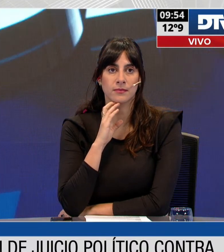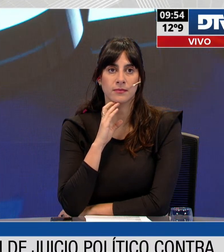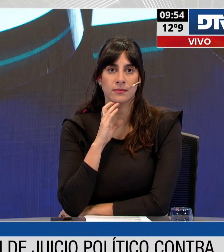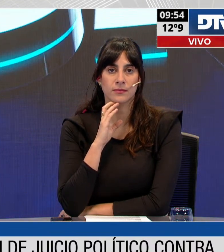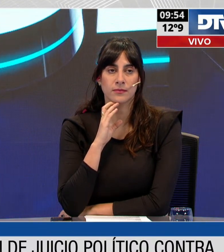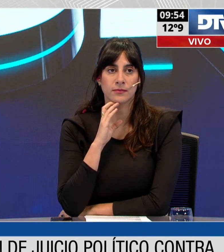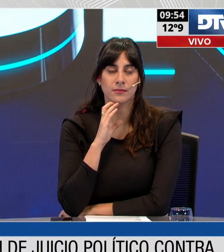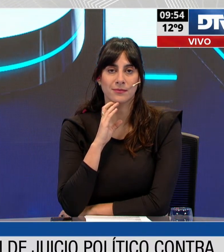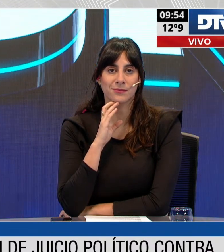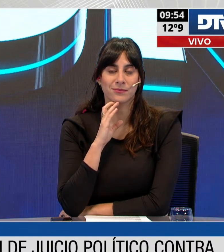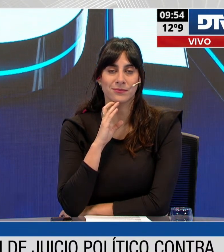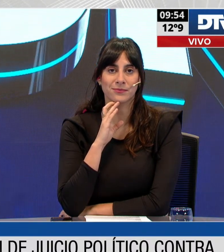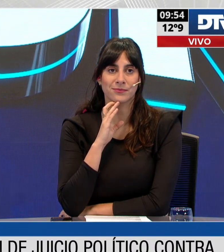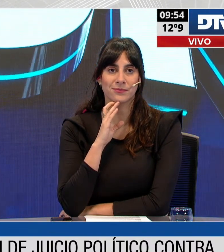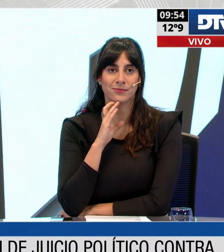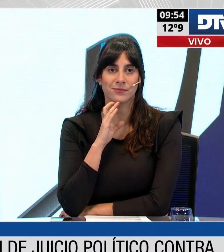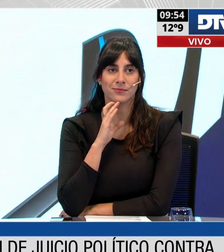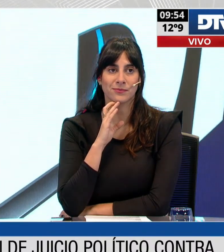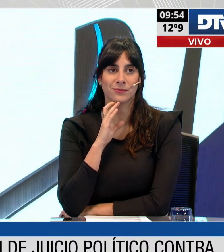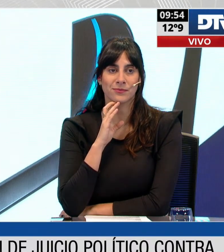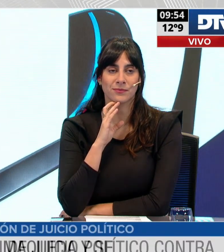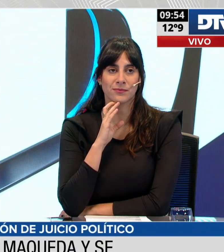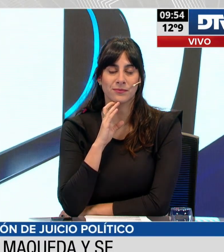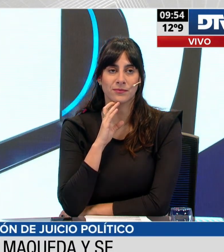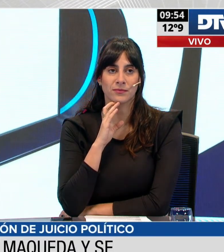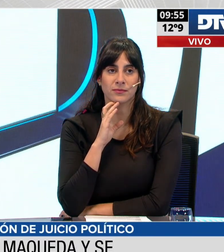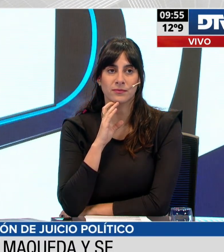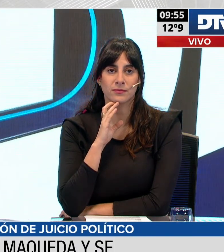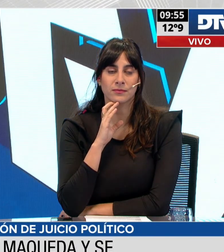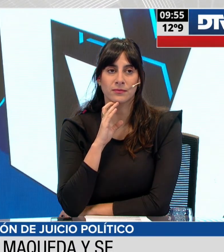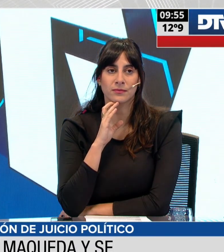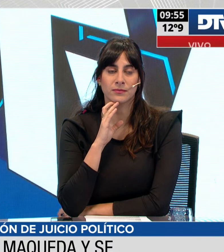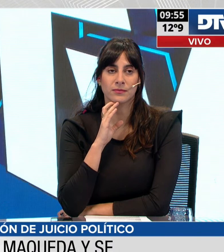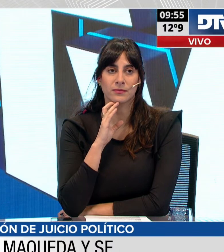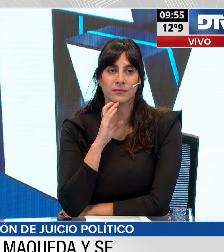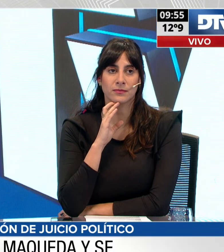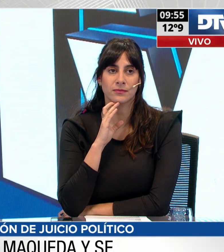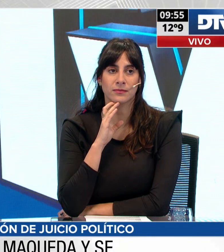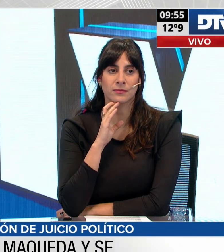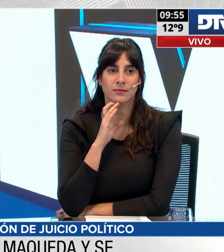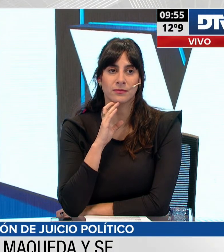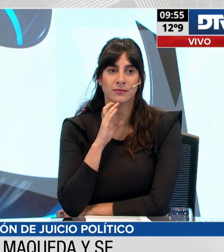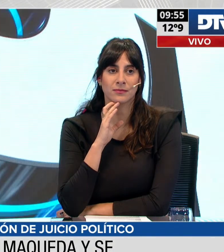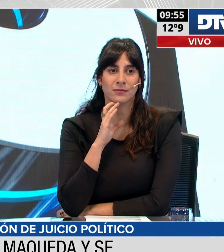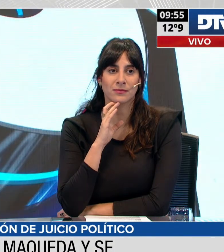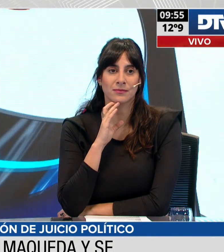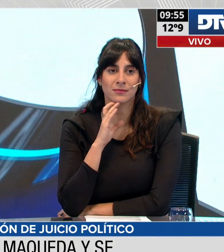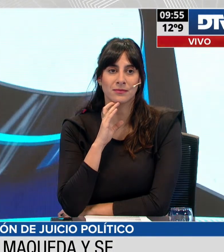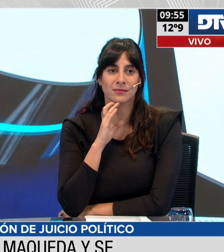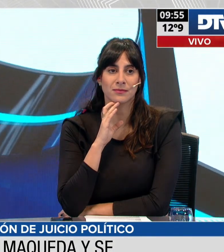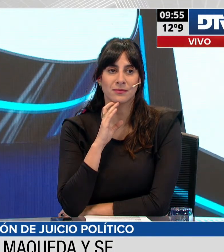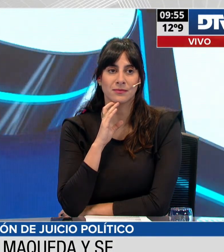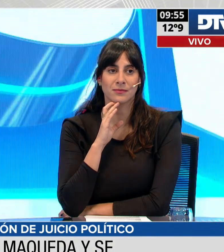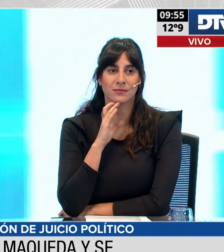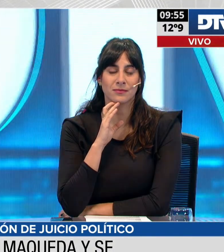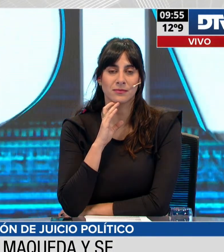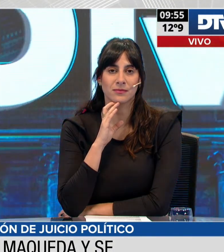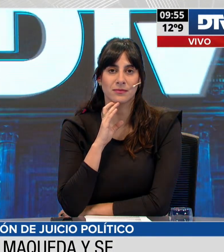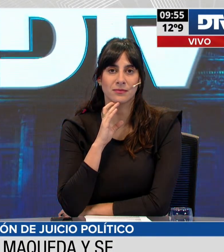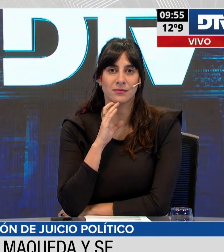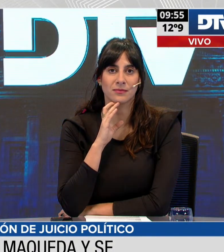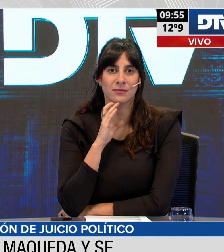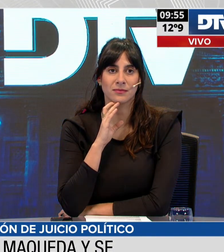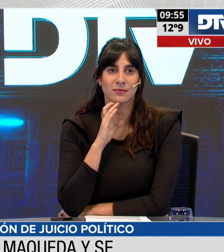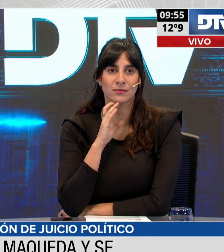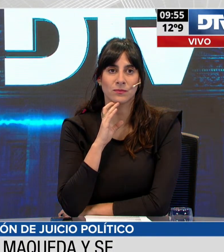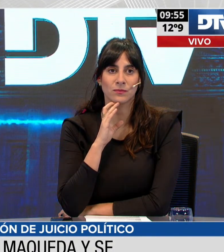esperado informe de Maqueda, el integrante de la Corte Suprema de Justicia de la Nación. Hoy habrá, además de